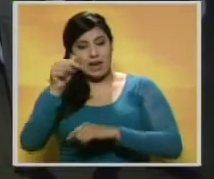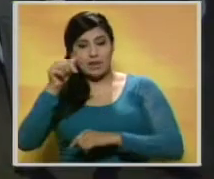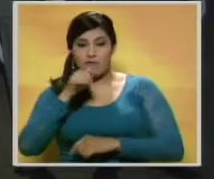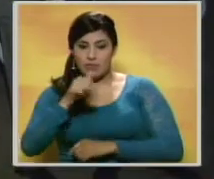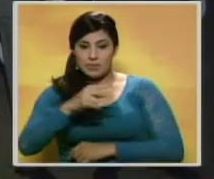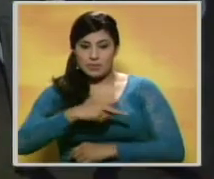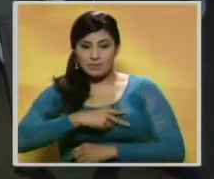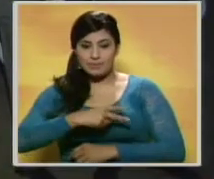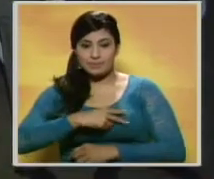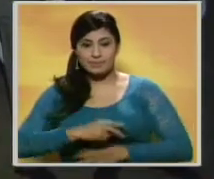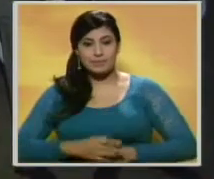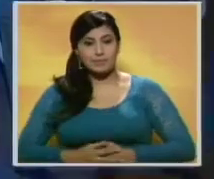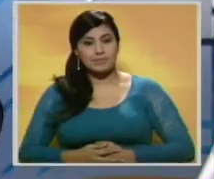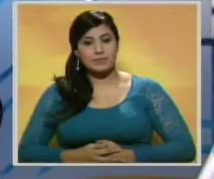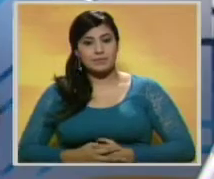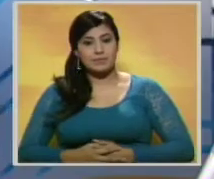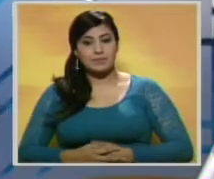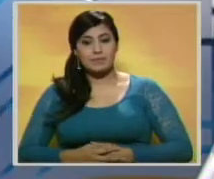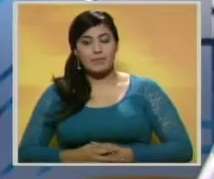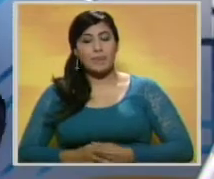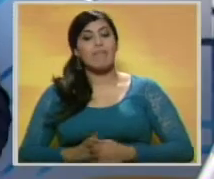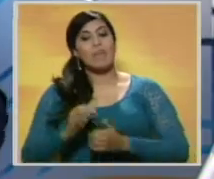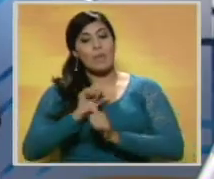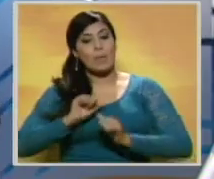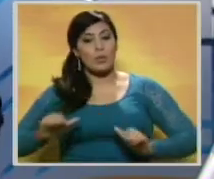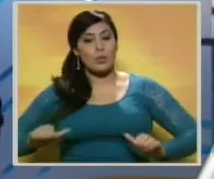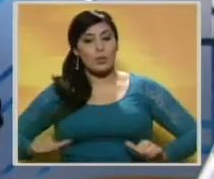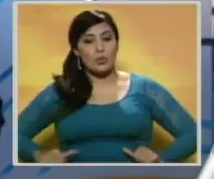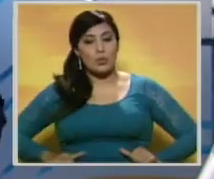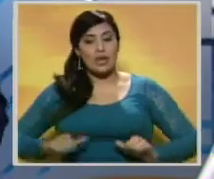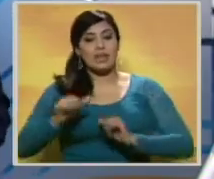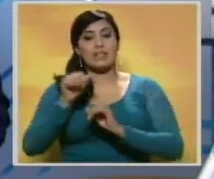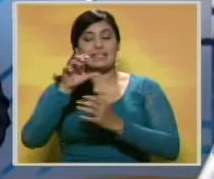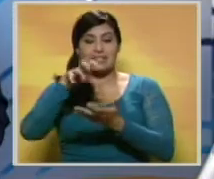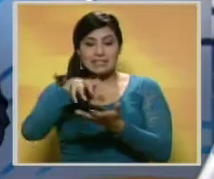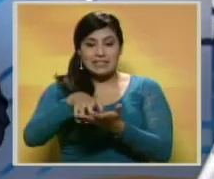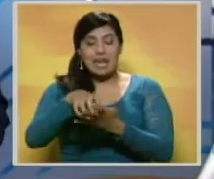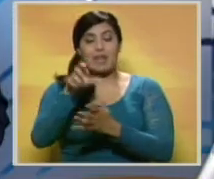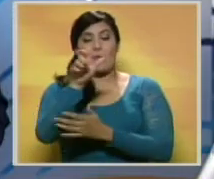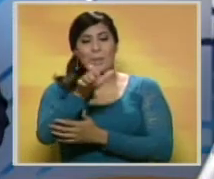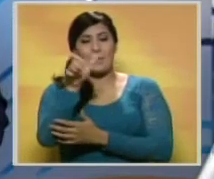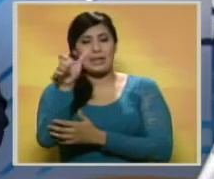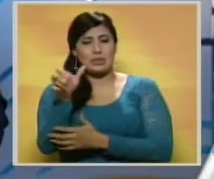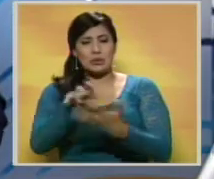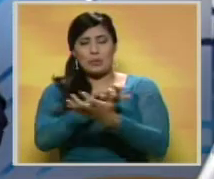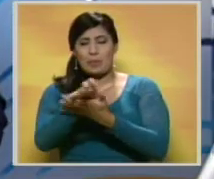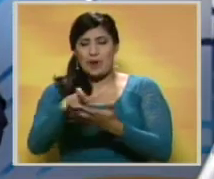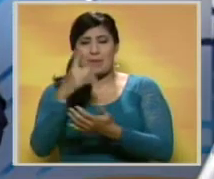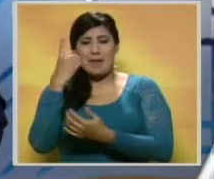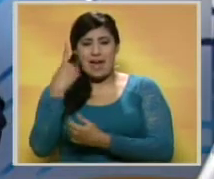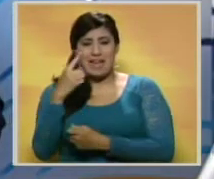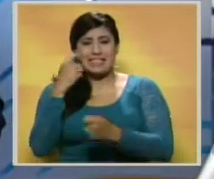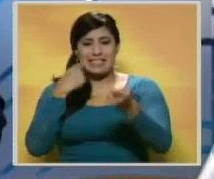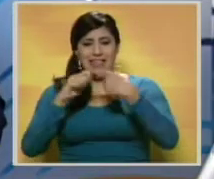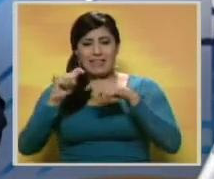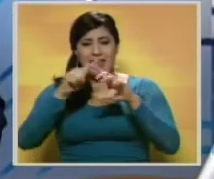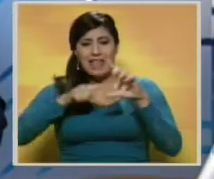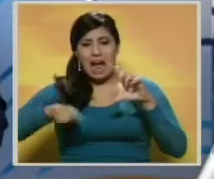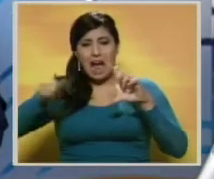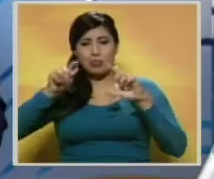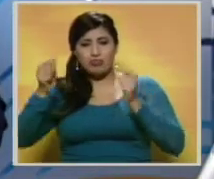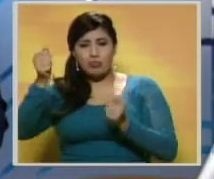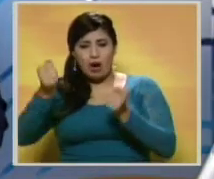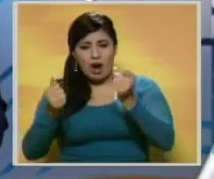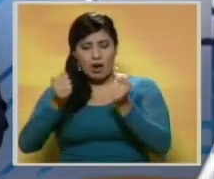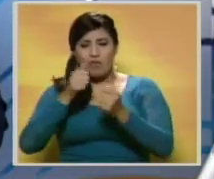Camacho, Noticiero Venevisión. En Portuguesa, usuarios denunciaron las irregularidades que se presentan en la venta de cauchos. Rosmary